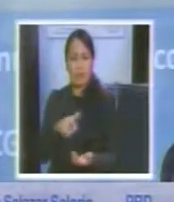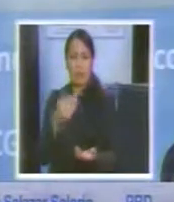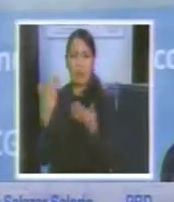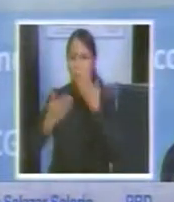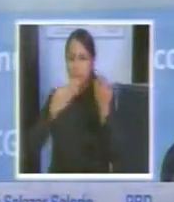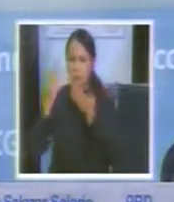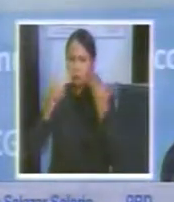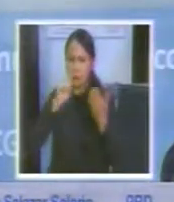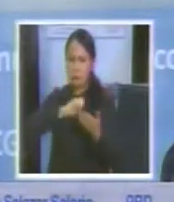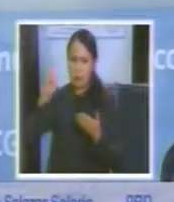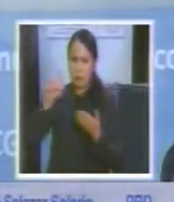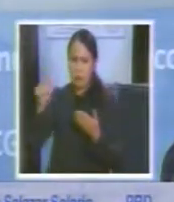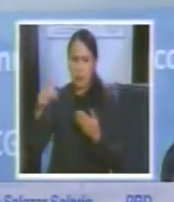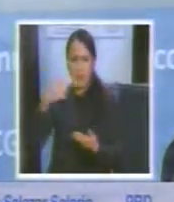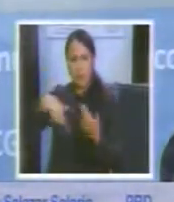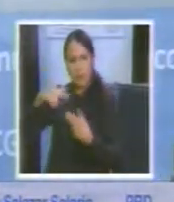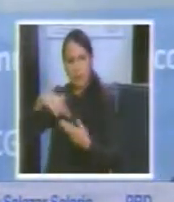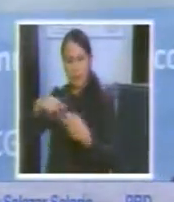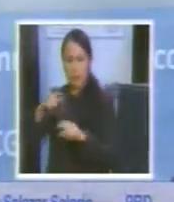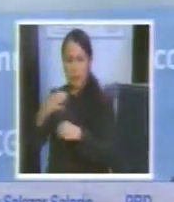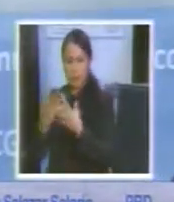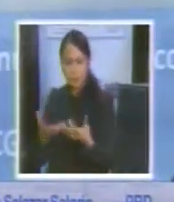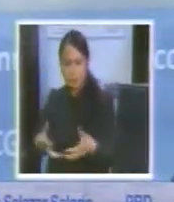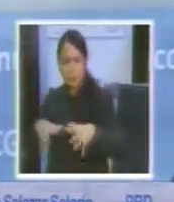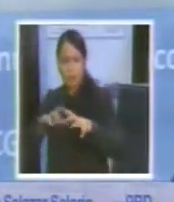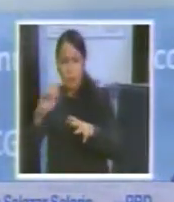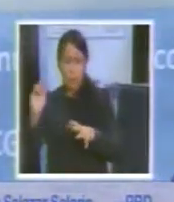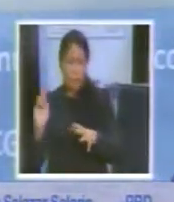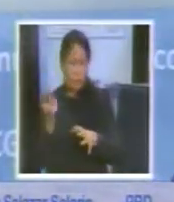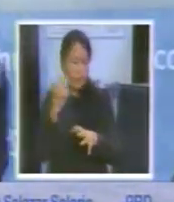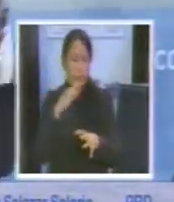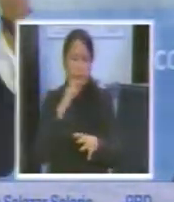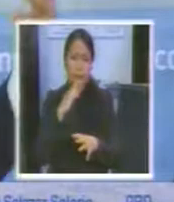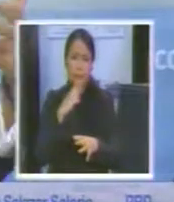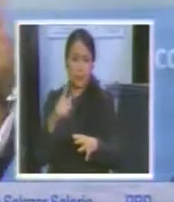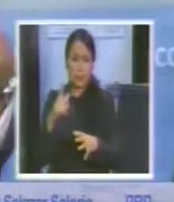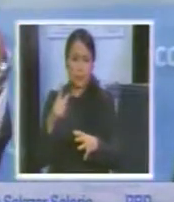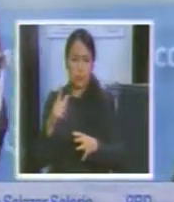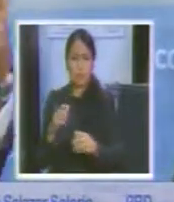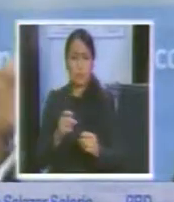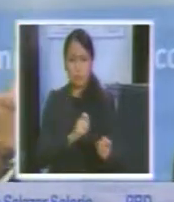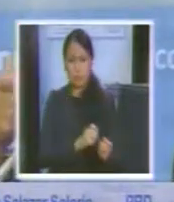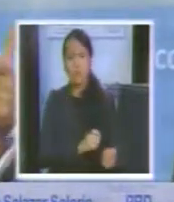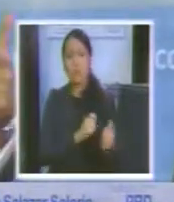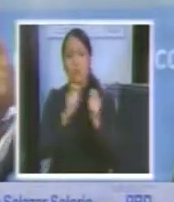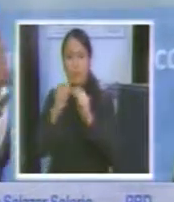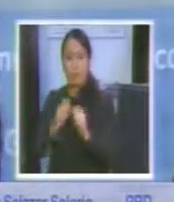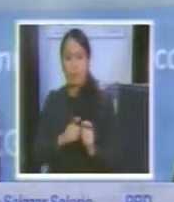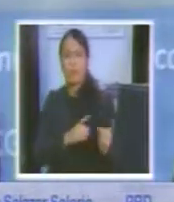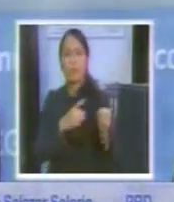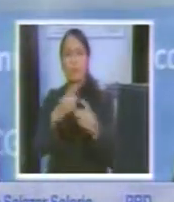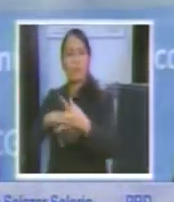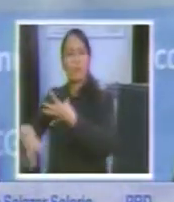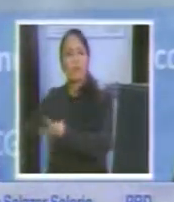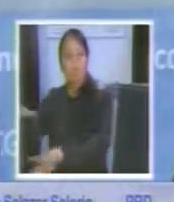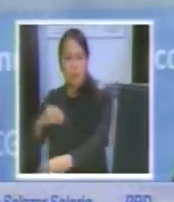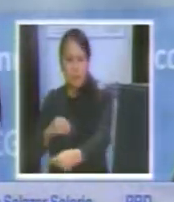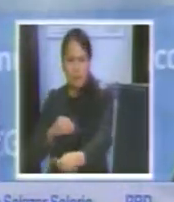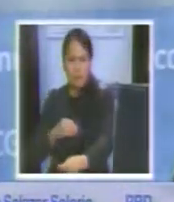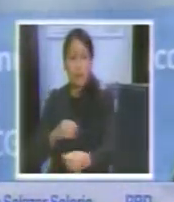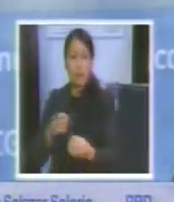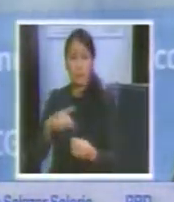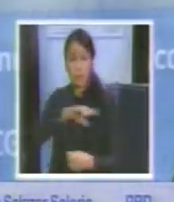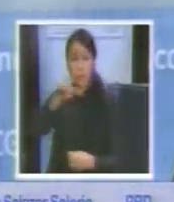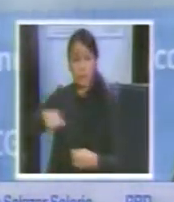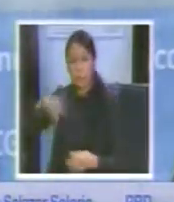que se vayan a preparar a varias regiones del mundo, a las mejores universidades, y posteriormente regresen y esos conocimientos adquiridos en el